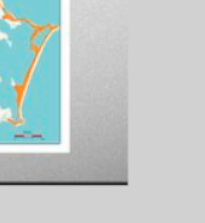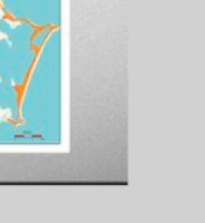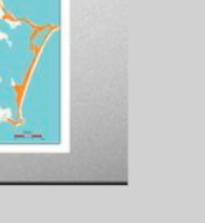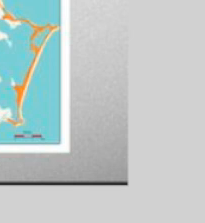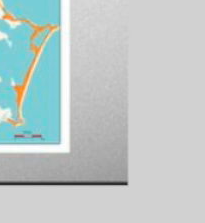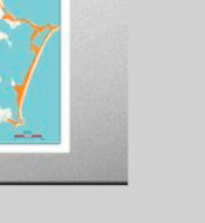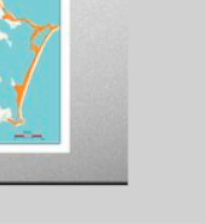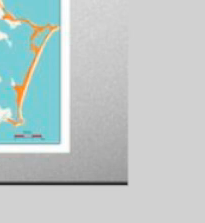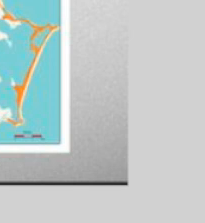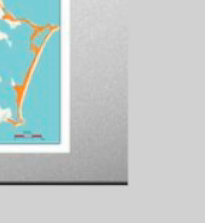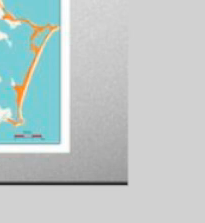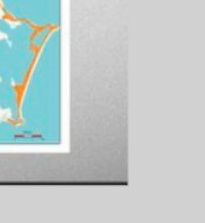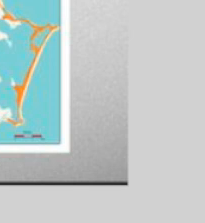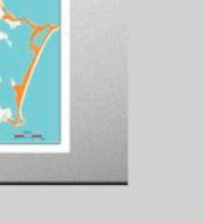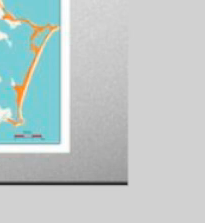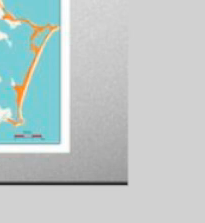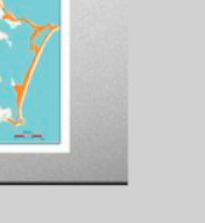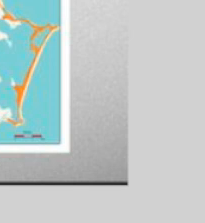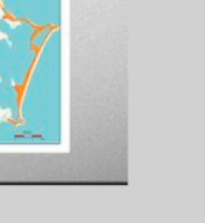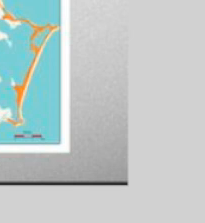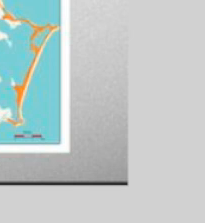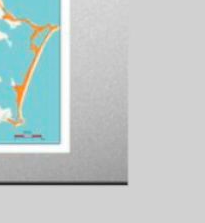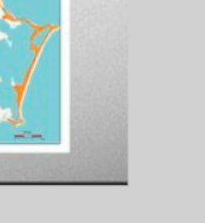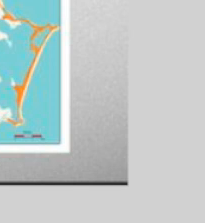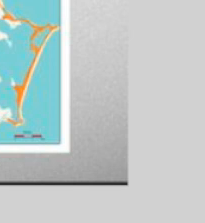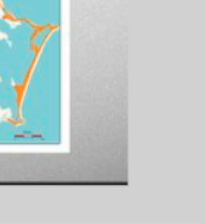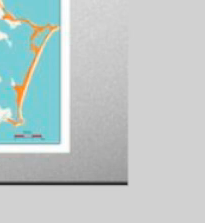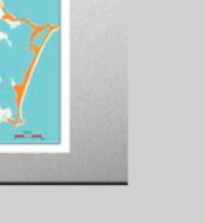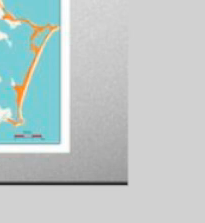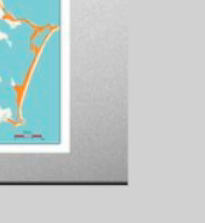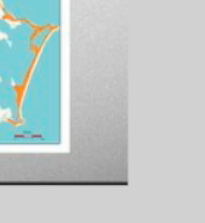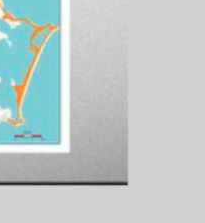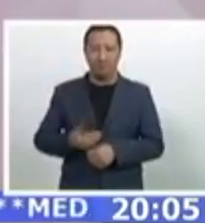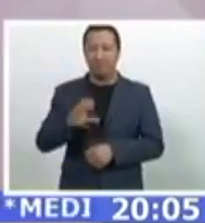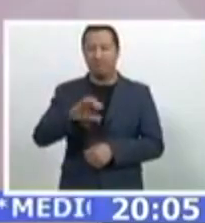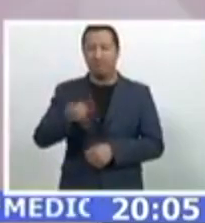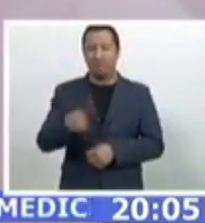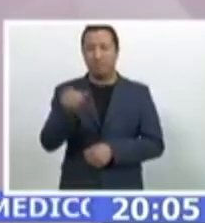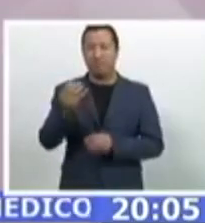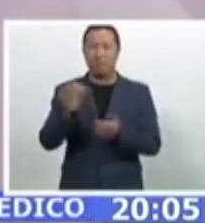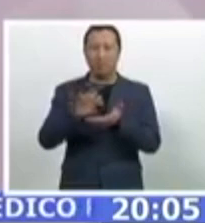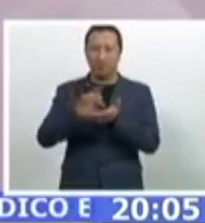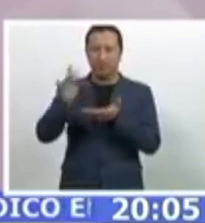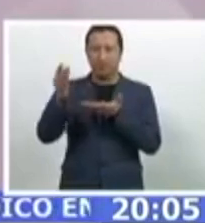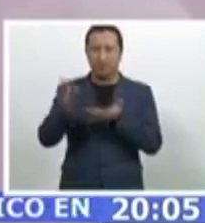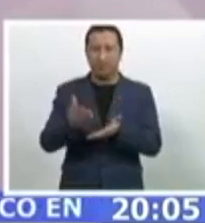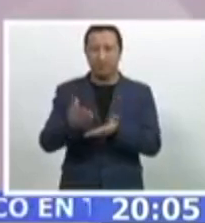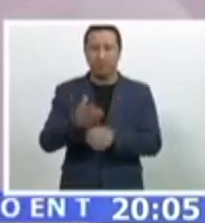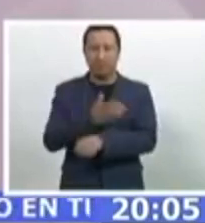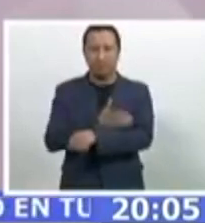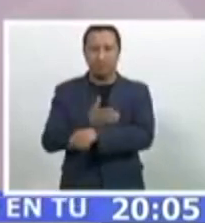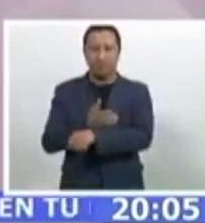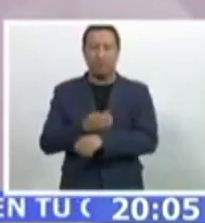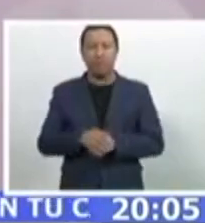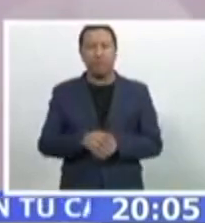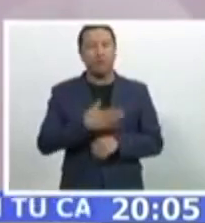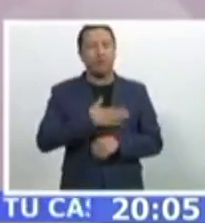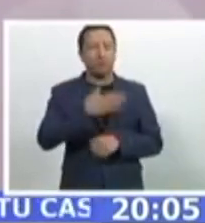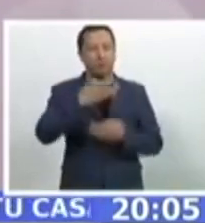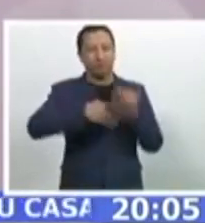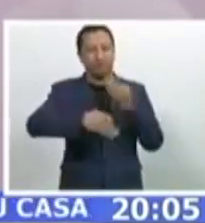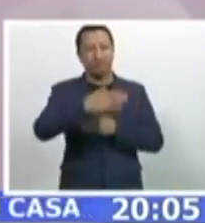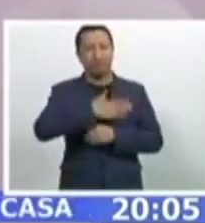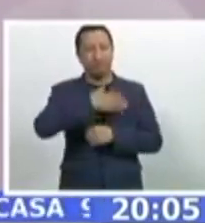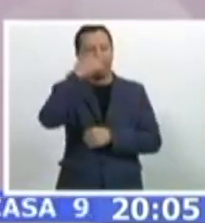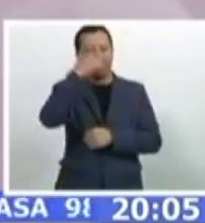obstante, Chetumal tiene más incidencias al registrar 8 colonias que aparecen en la lista. Por otro lado, el gobernador del estado, Carlos Joaquín, señaló que en todos